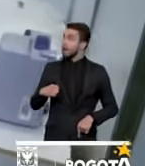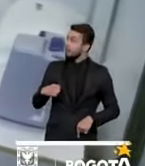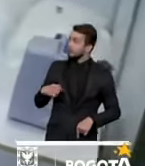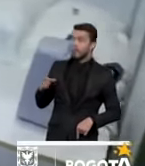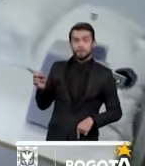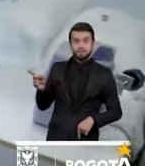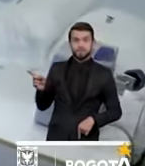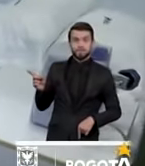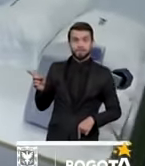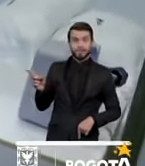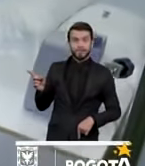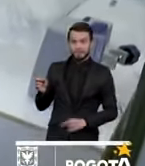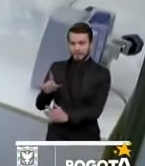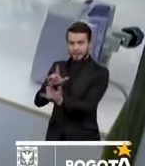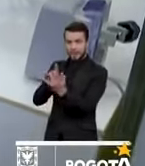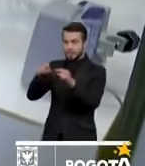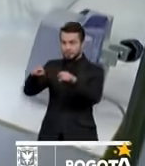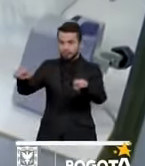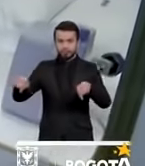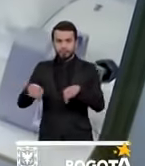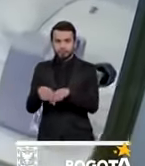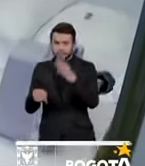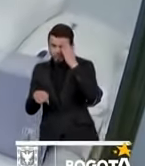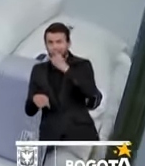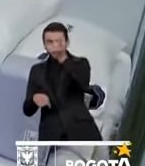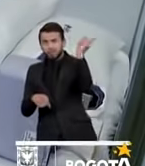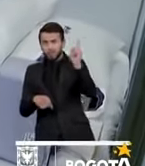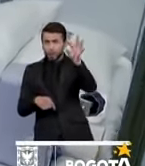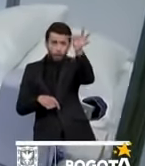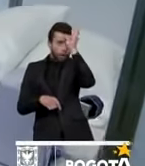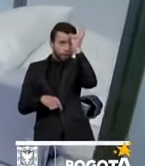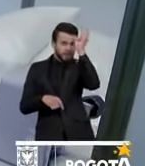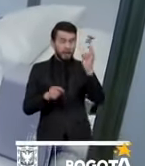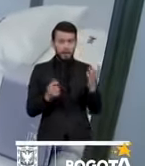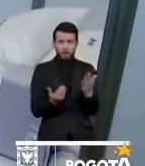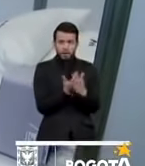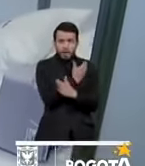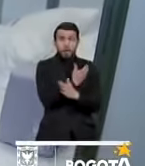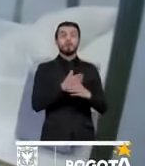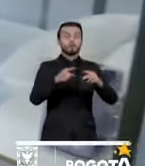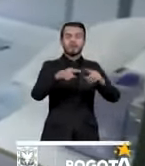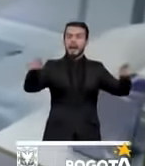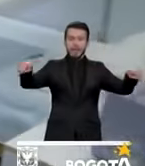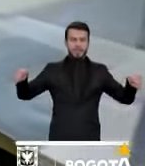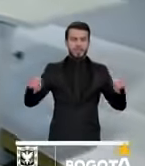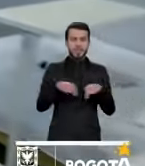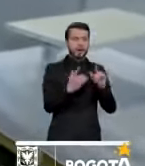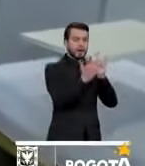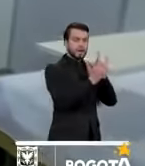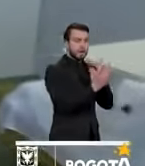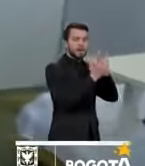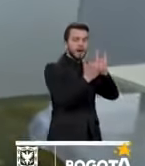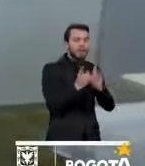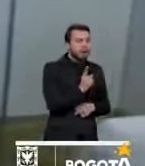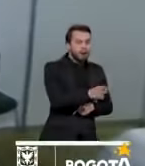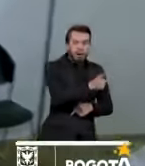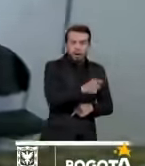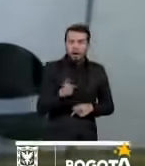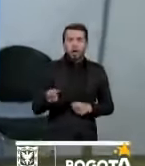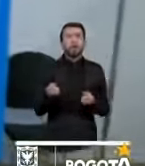se pueden... O sea, los hospitales modernos con frecuencia tienen habitaciones de 6 camas, ¿sí? Aquí vamos a tener a los pacientes